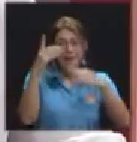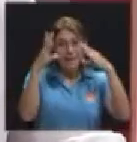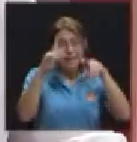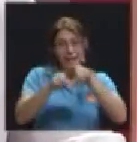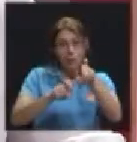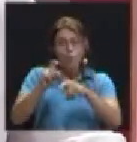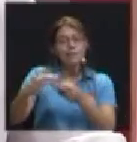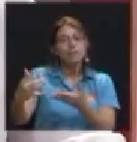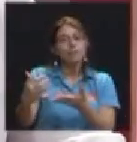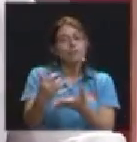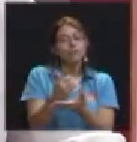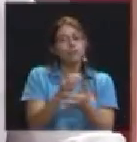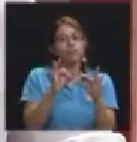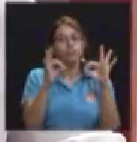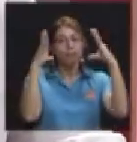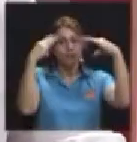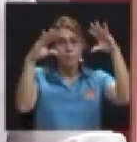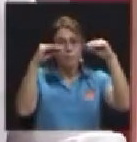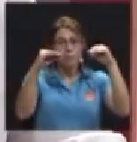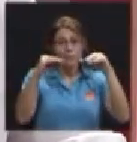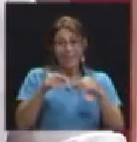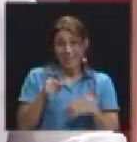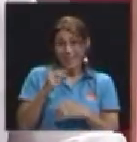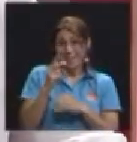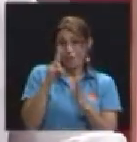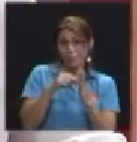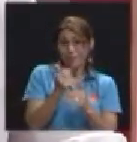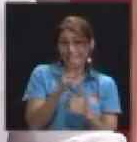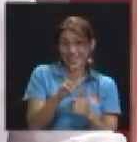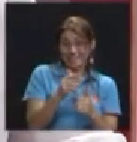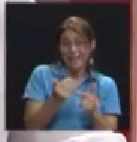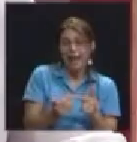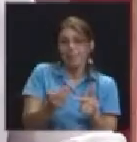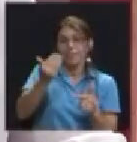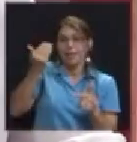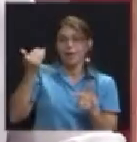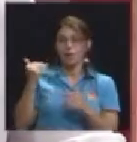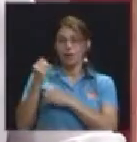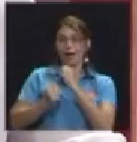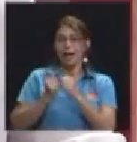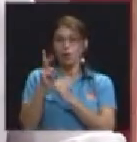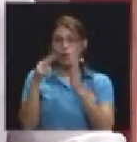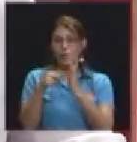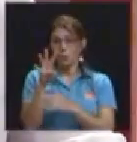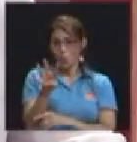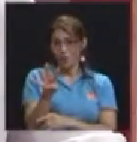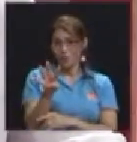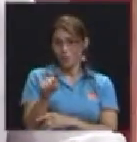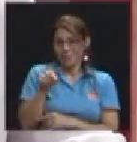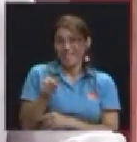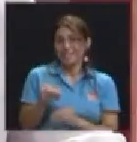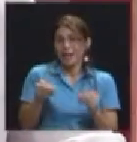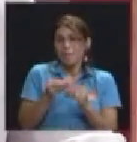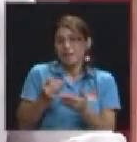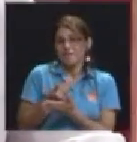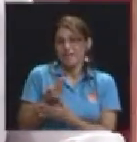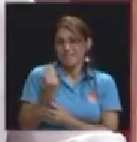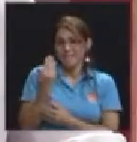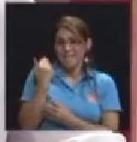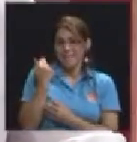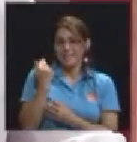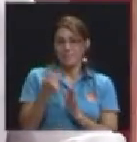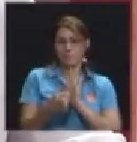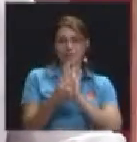La anterior a esta fue en el 2004, y la más reciente y la que estamos presentando resultados fue en